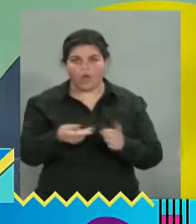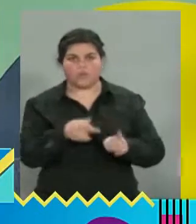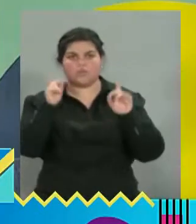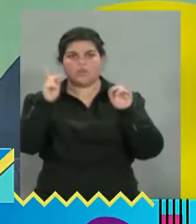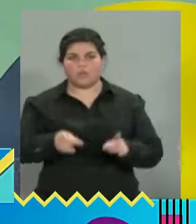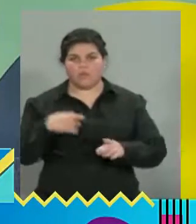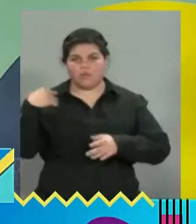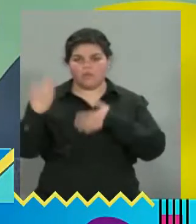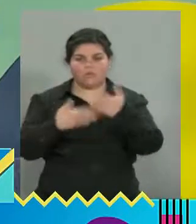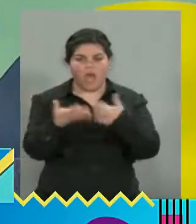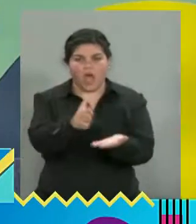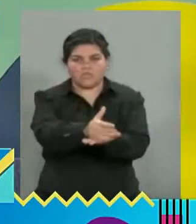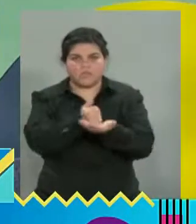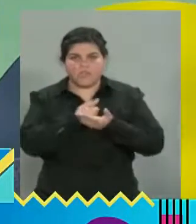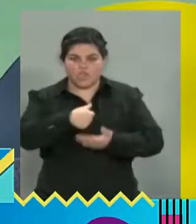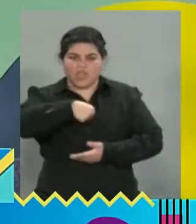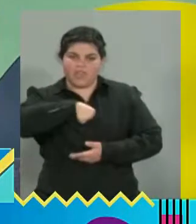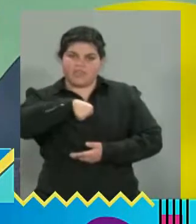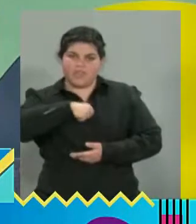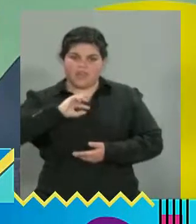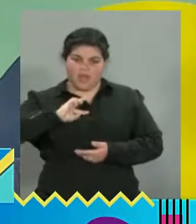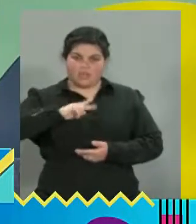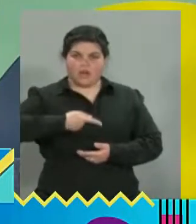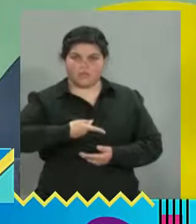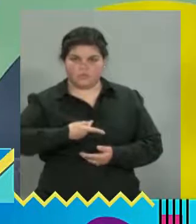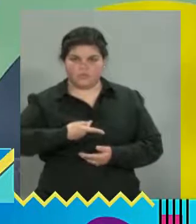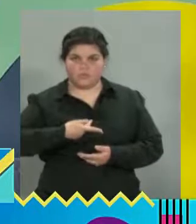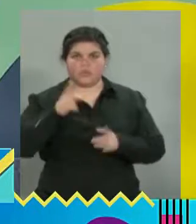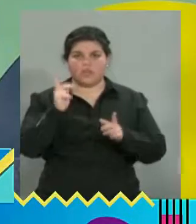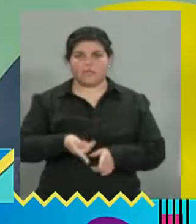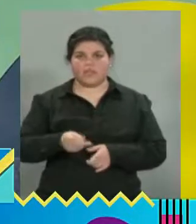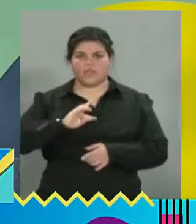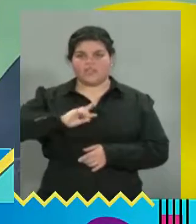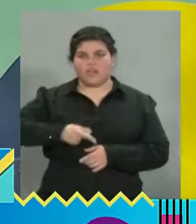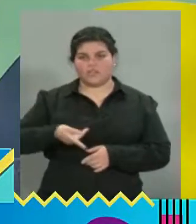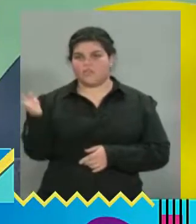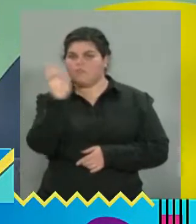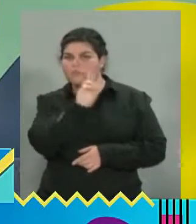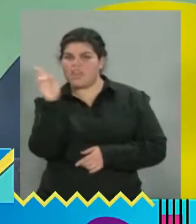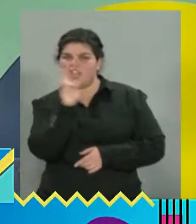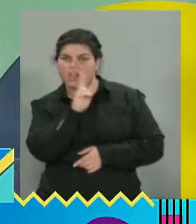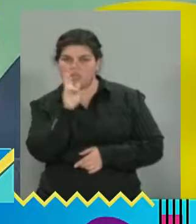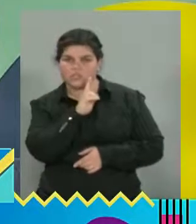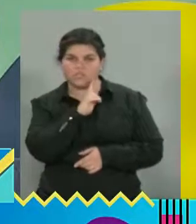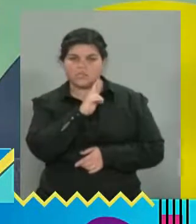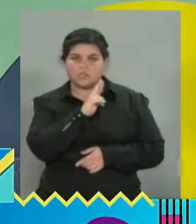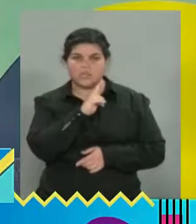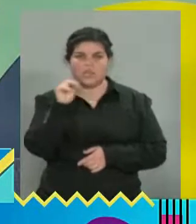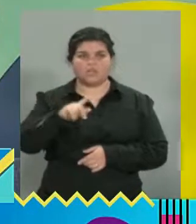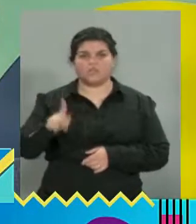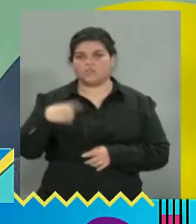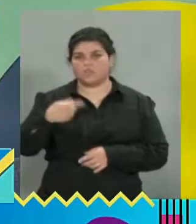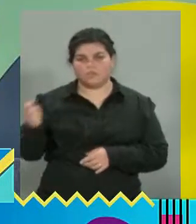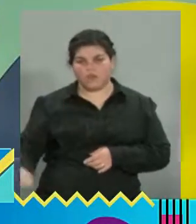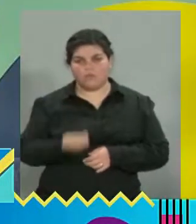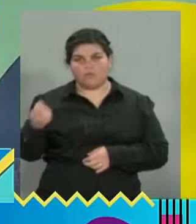identidades trans. Por eso las identidades trans, sobre todo en el caso de las identidades trans femeninas, las tenemos en situación de prostitución en